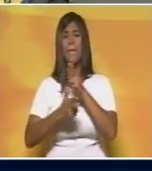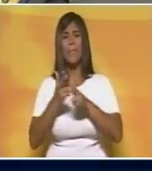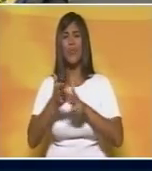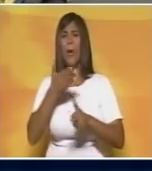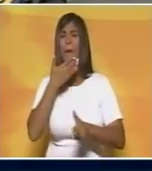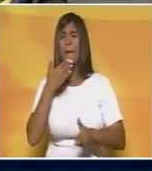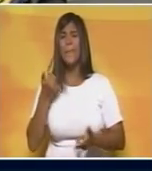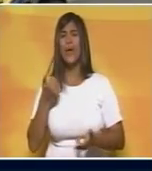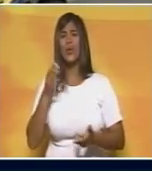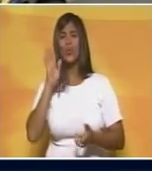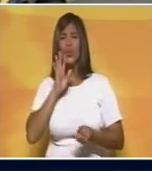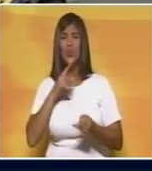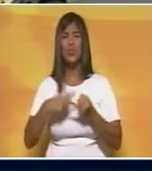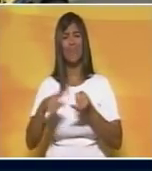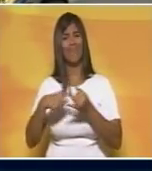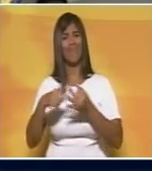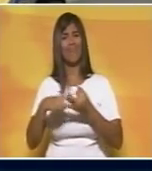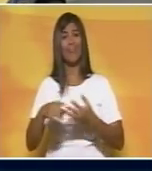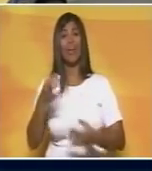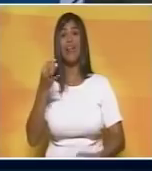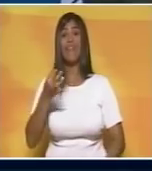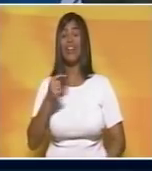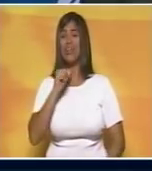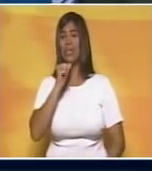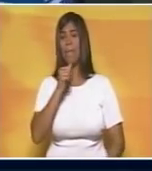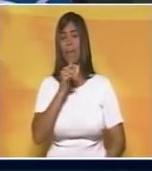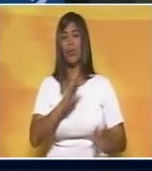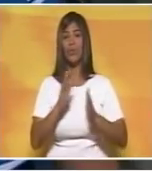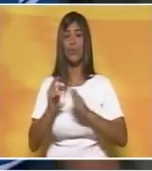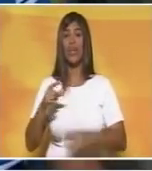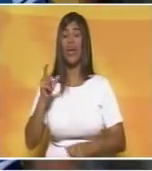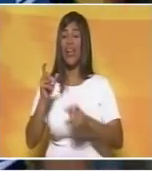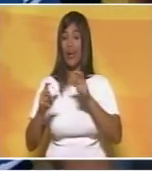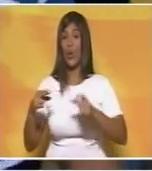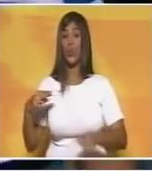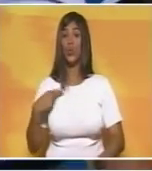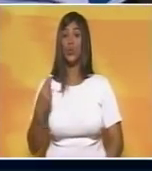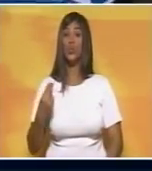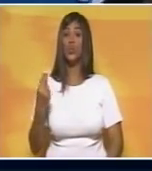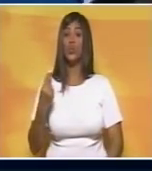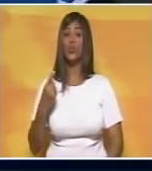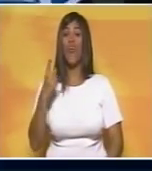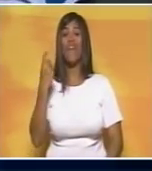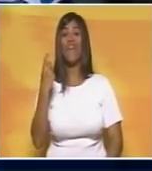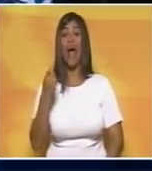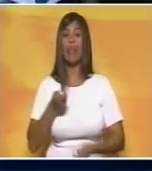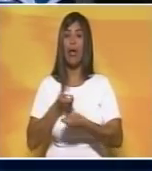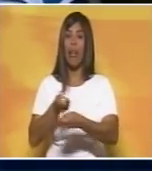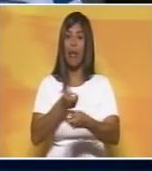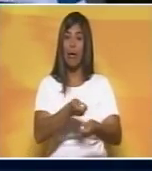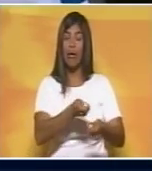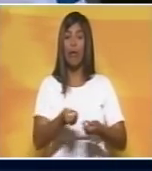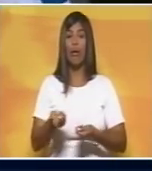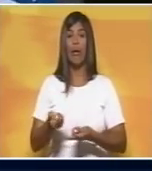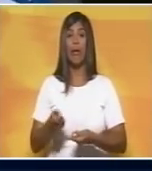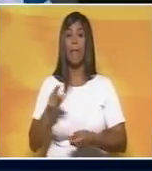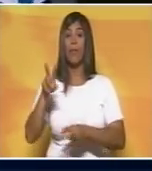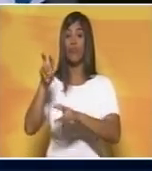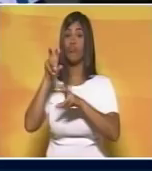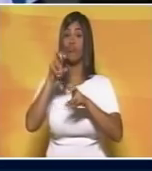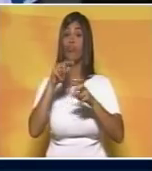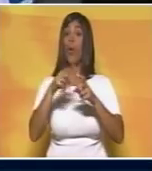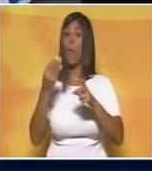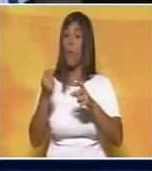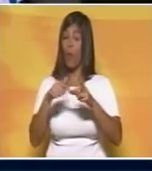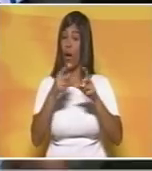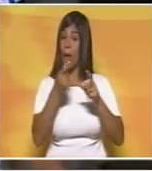calidad de servicio para nosotros los usuarios. De verdad que está muy deficiente. La medida me gusta porque hace falta que ellos inviertan, agarrar real para que ellos inviertan,